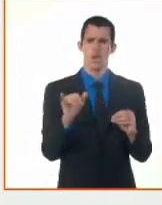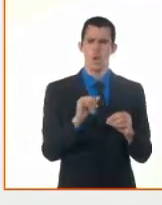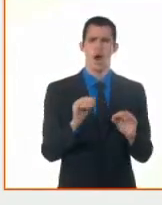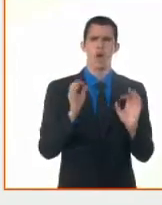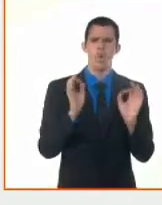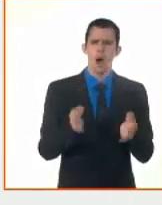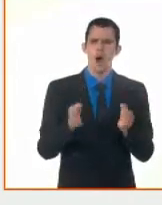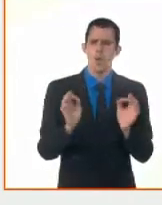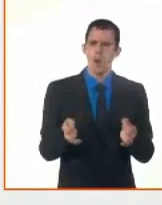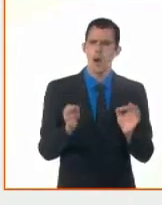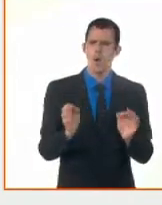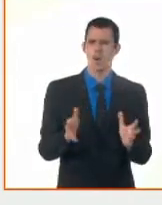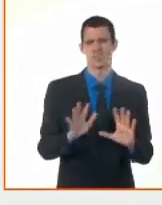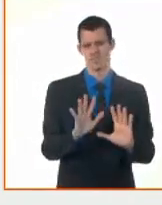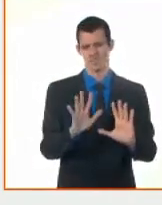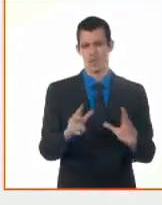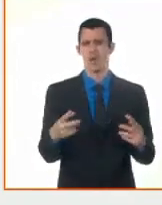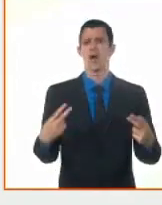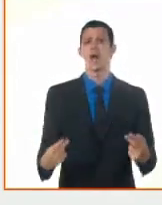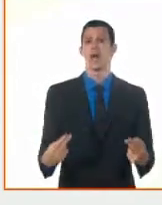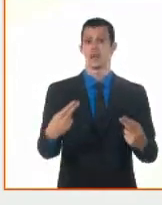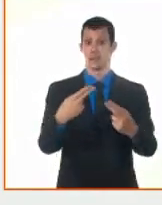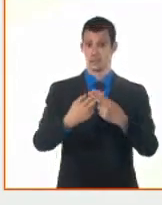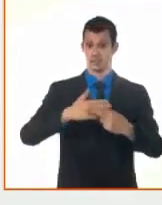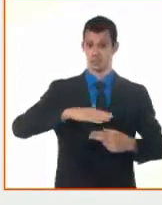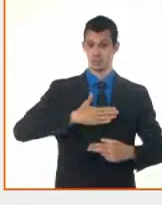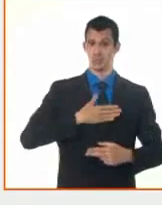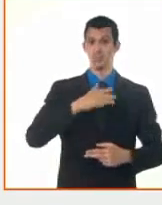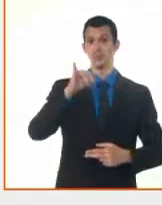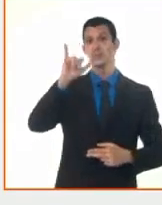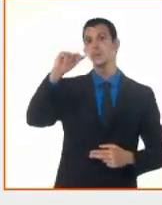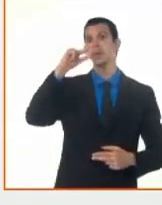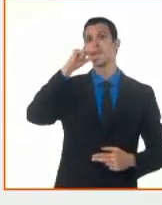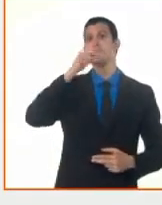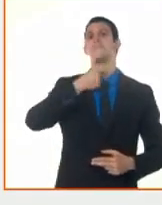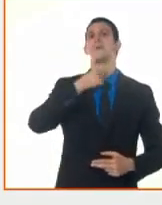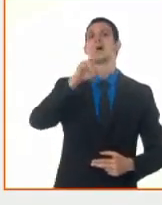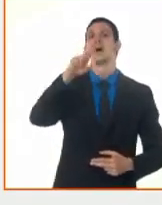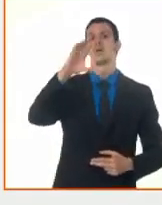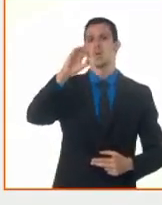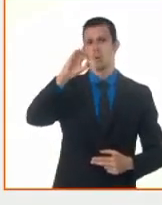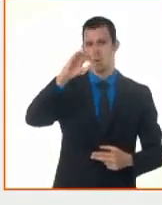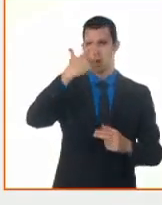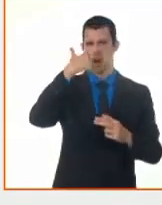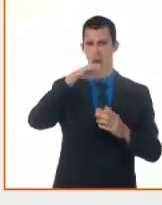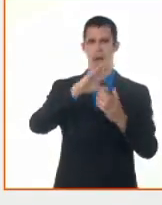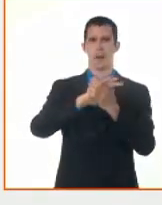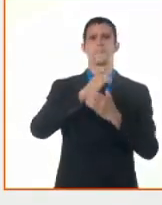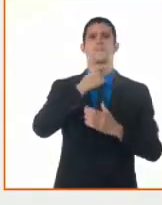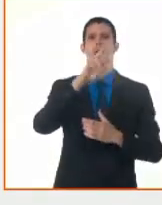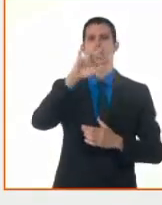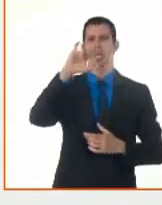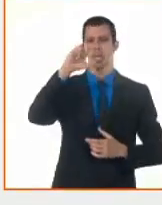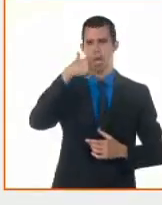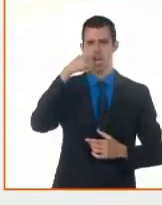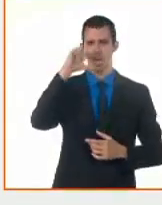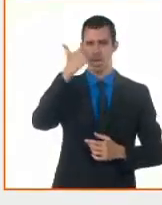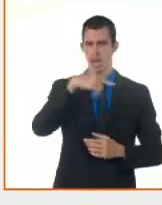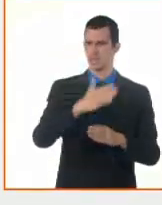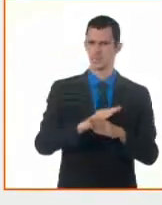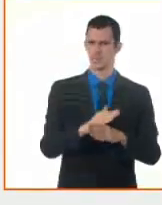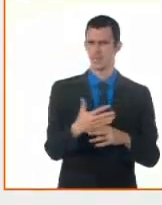las cumbres iberoamericanas que sin duda fueron un es que contesto también ha cambiado